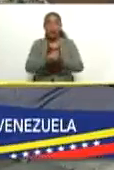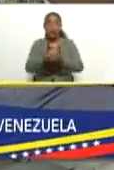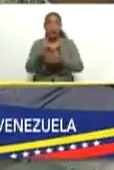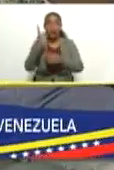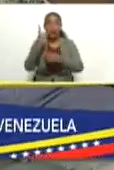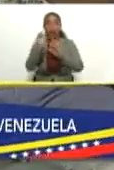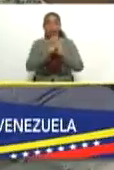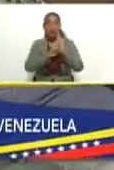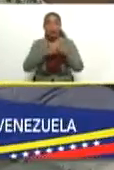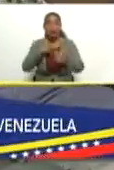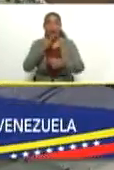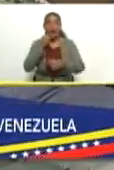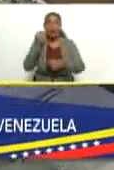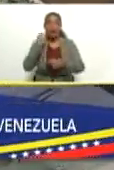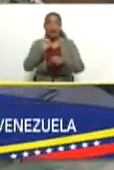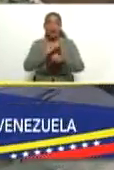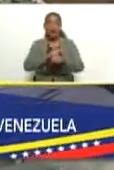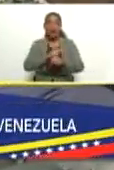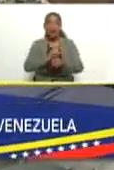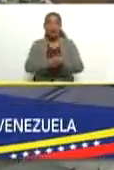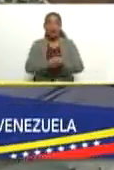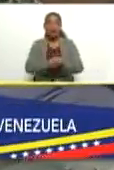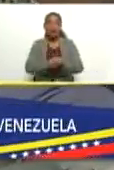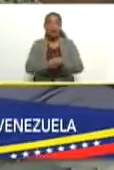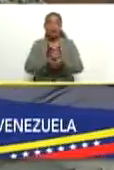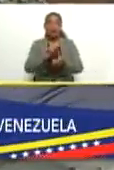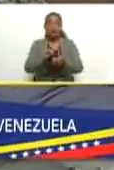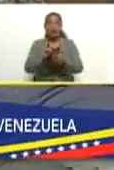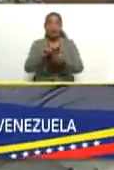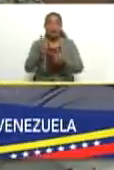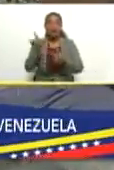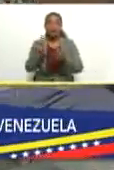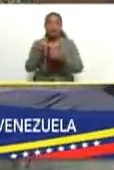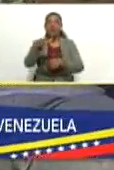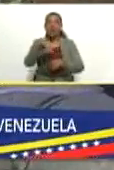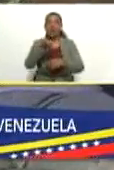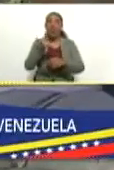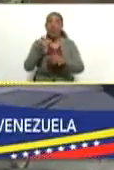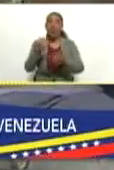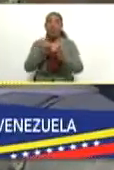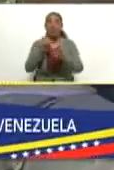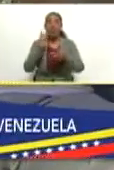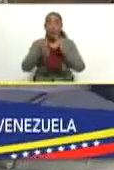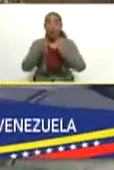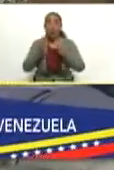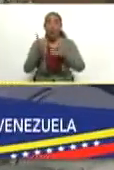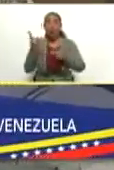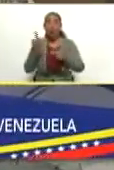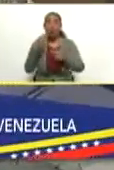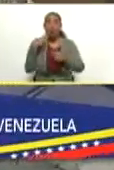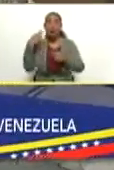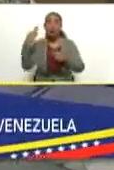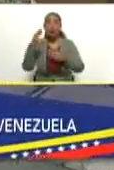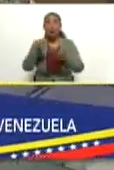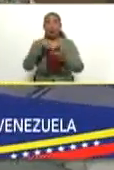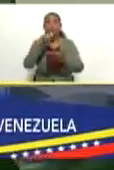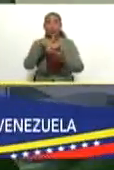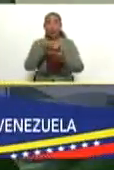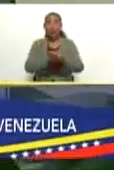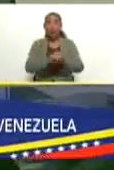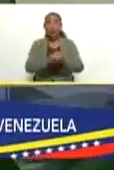En la juventud más temprana, claro. Como se llama. Entonces, bueno, aquí como... ¿Estuviste dónde? Tuve una selección. En la selección nacional